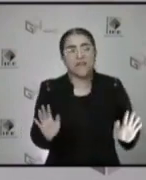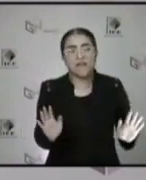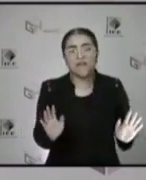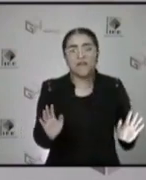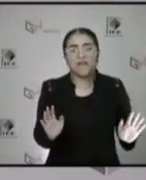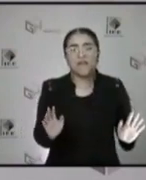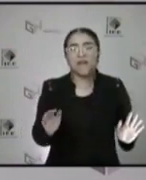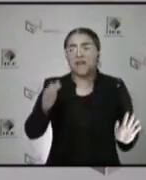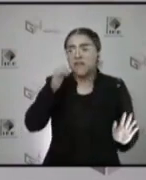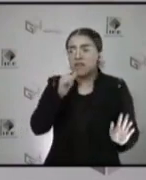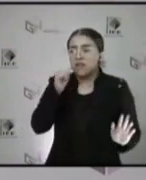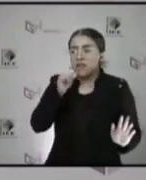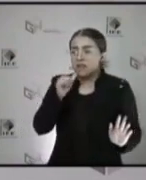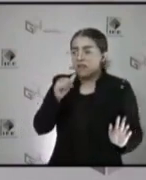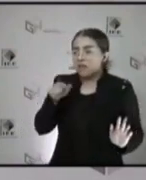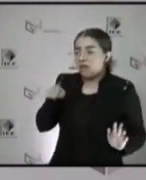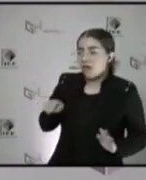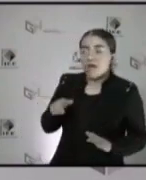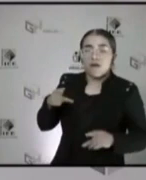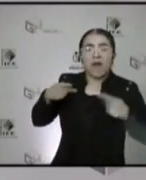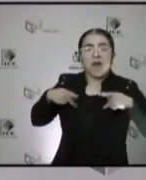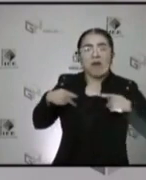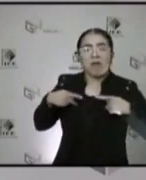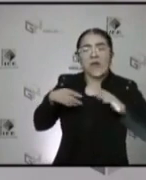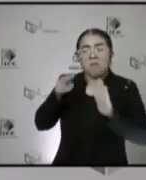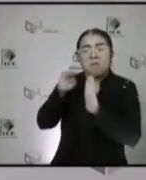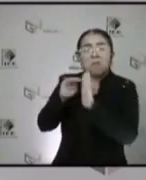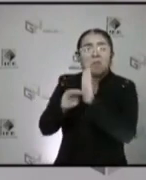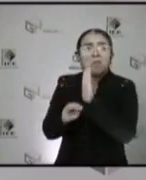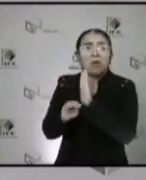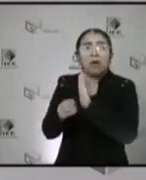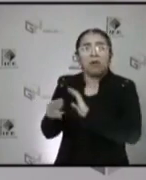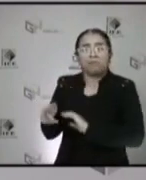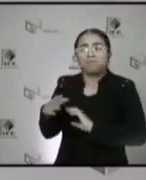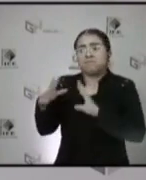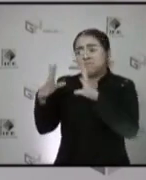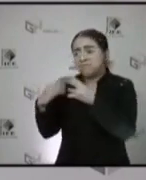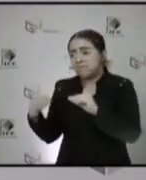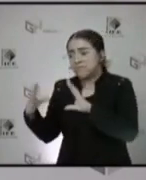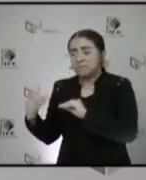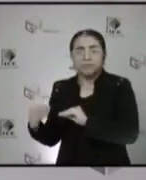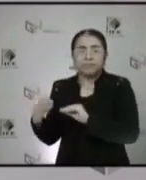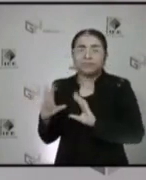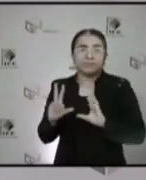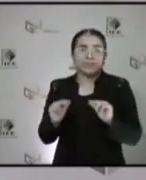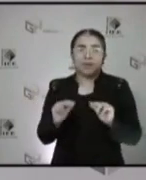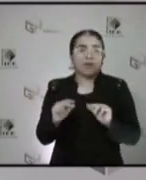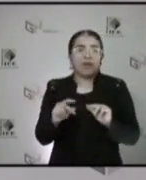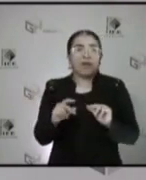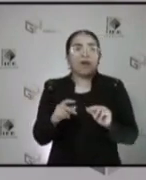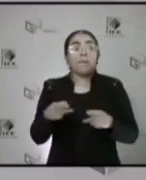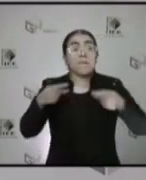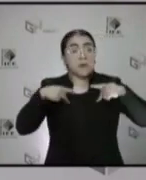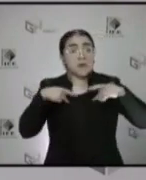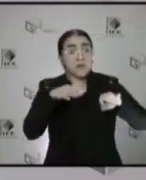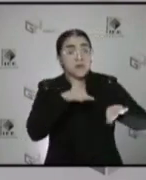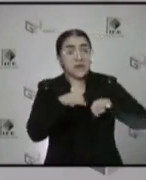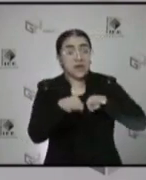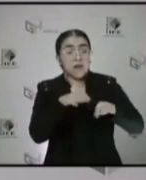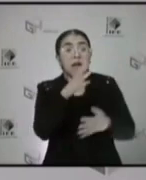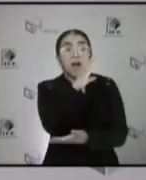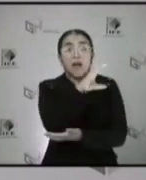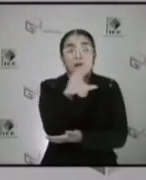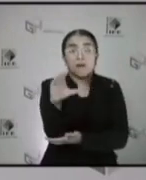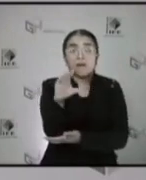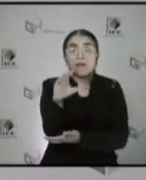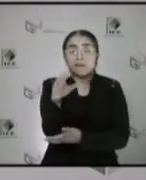pierden los que menos tienen. Me he encontrado a muchos campesinos también, que tienen problemas para que funcione